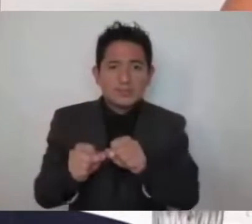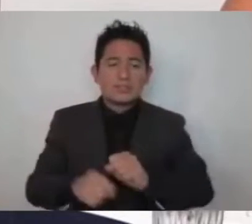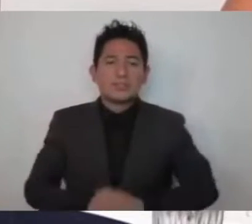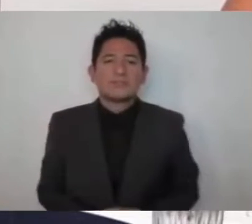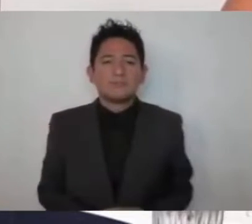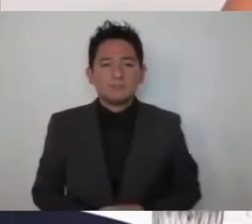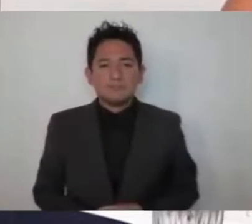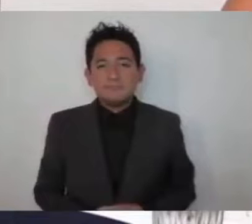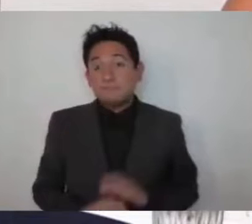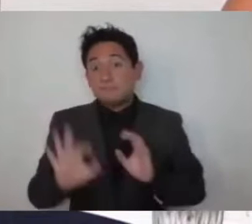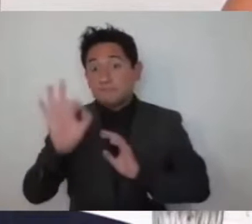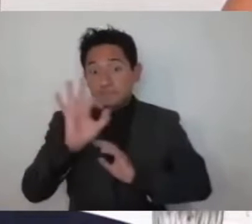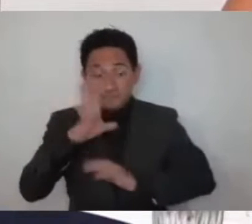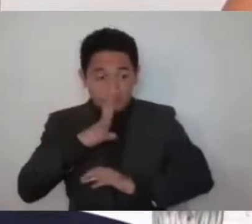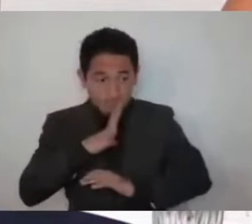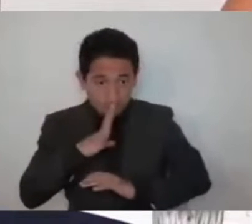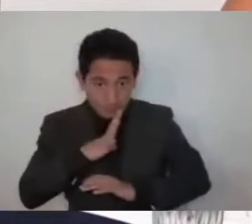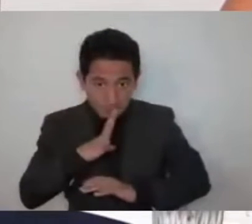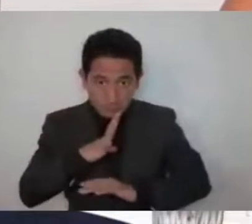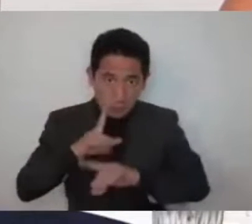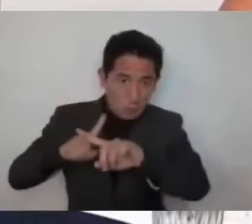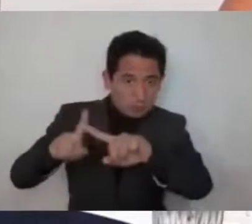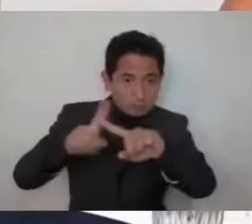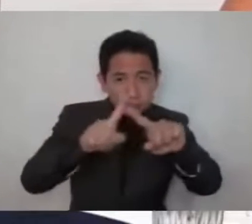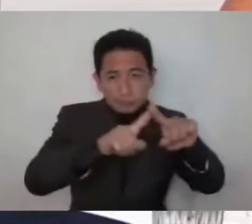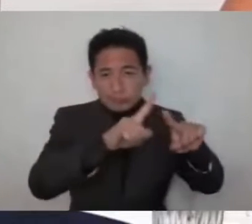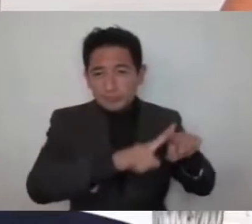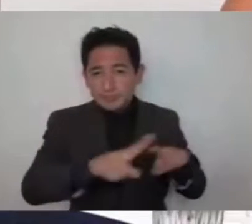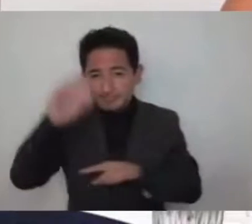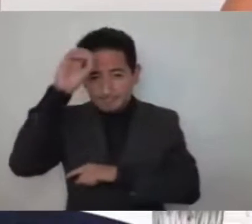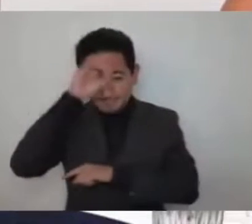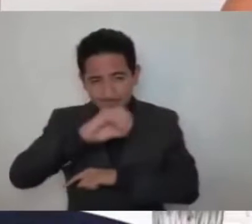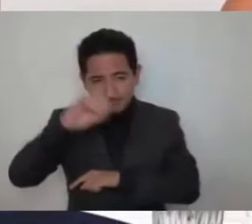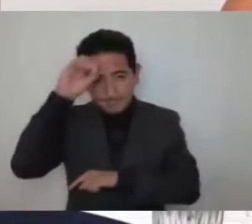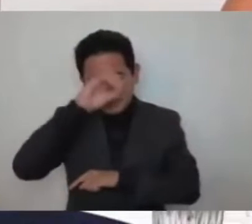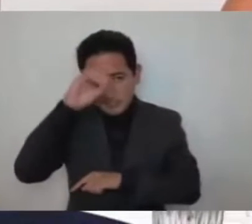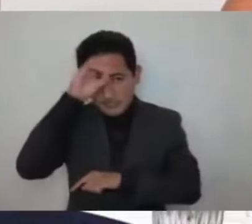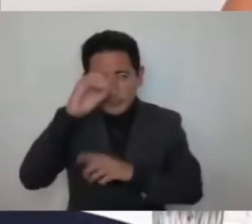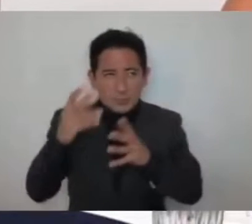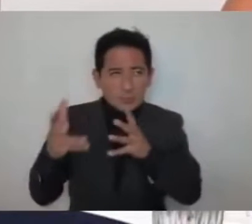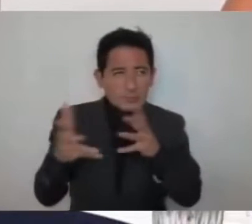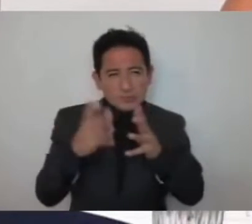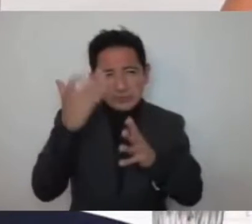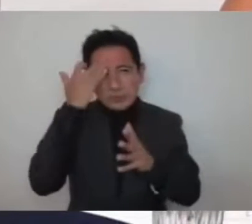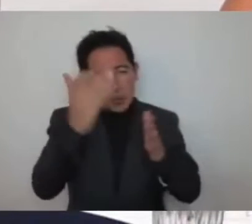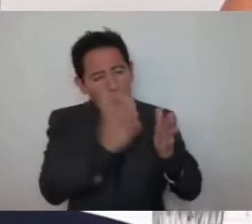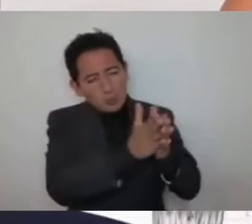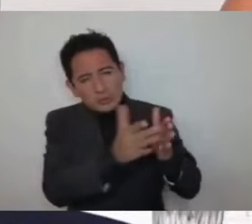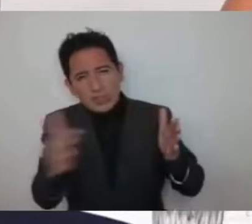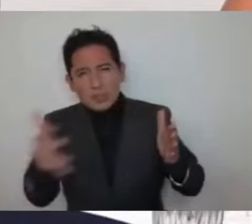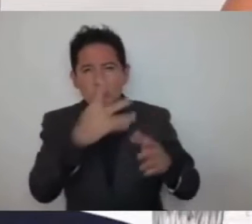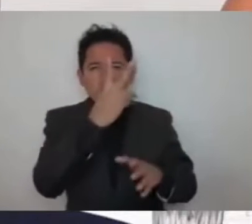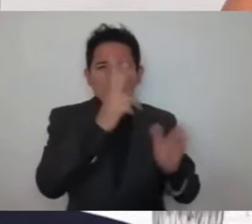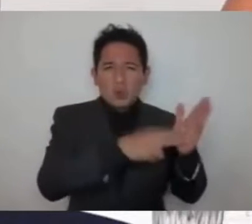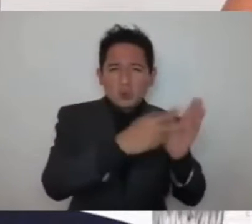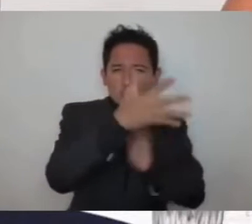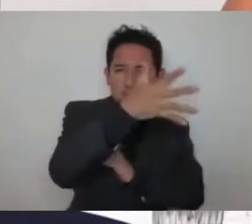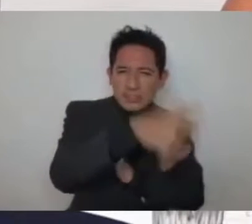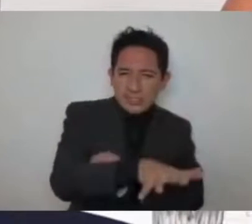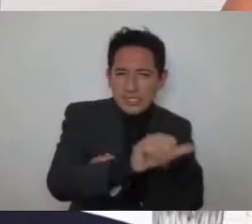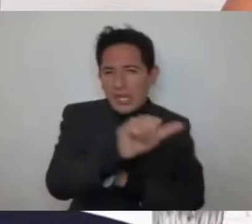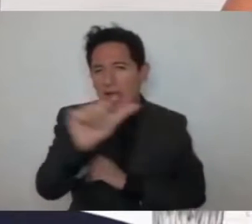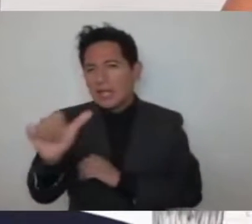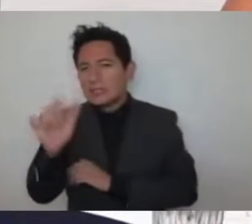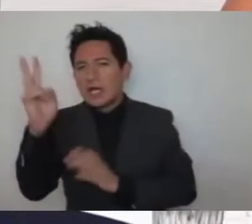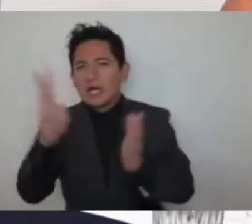y 2015 se emitieron muchos precedentes relacionados con materia p bueno en general sobre Derechos